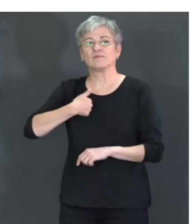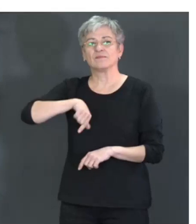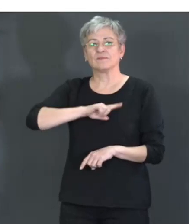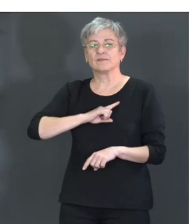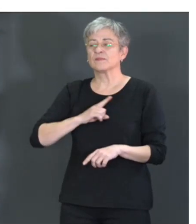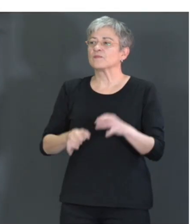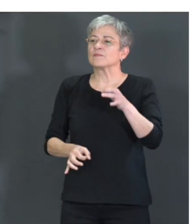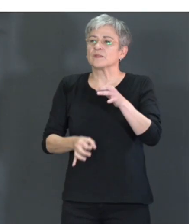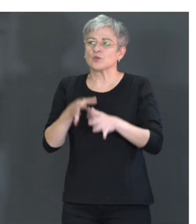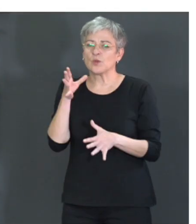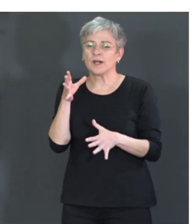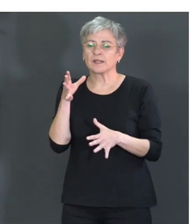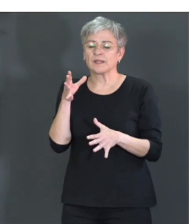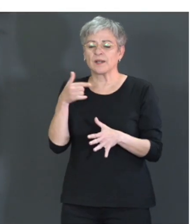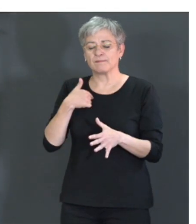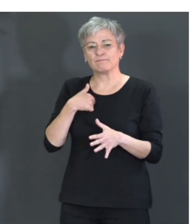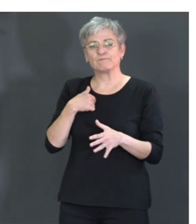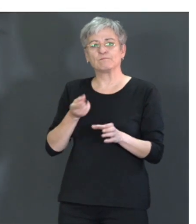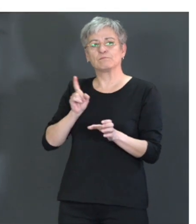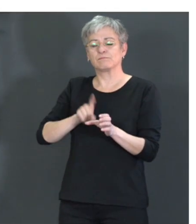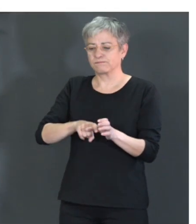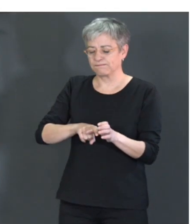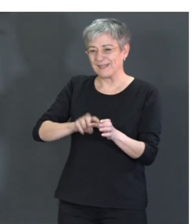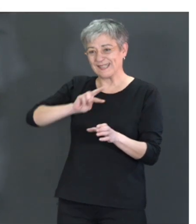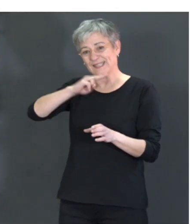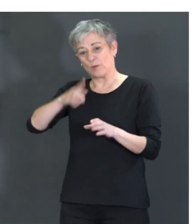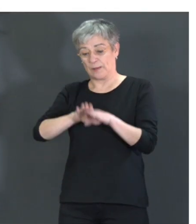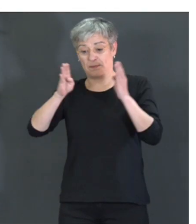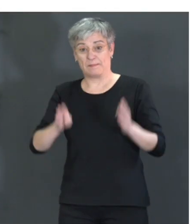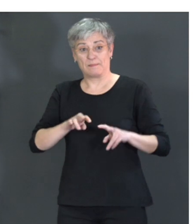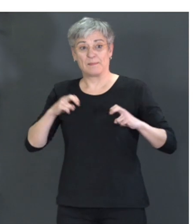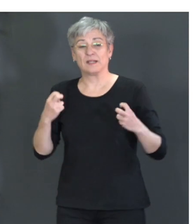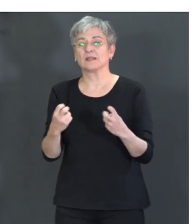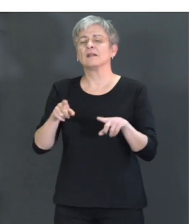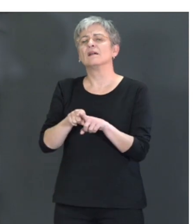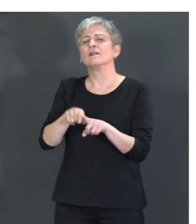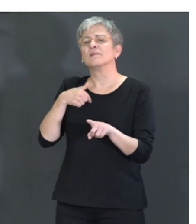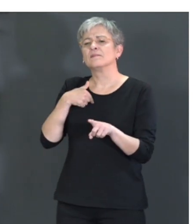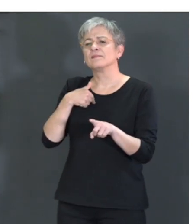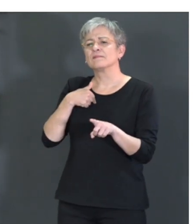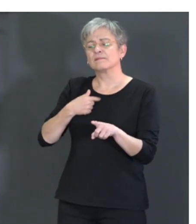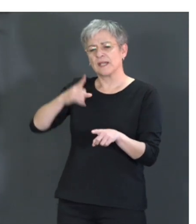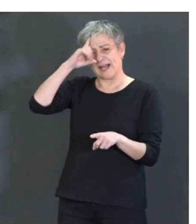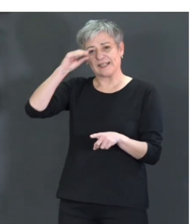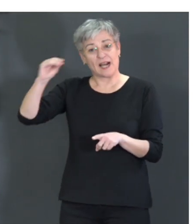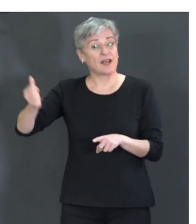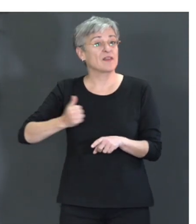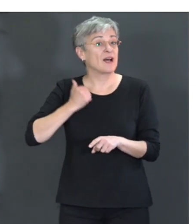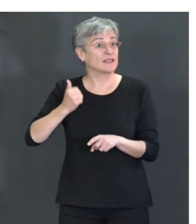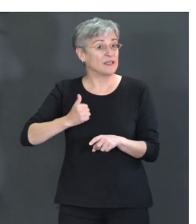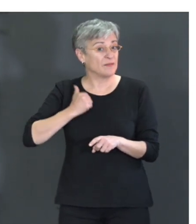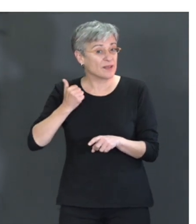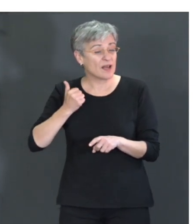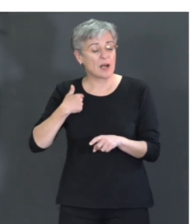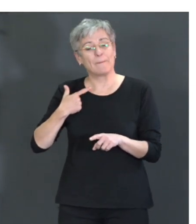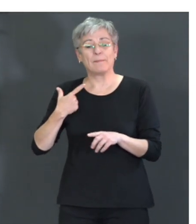suerte de participar en esta segunda mesa que lleva por título Inteligencia Artificial